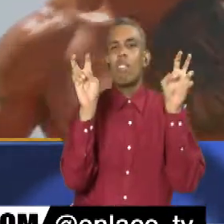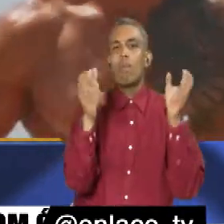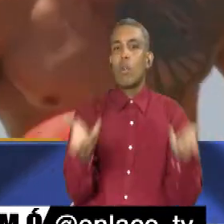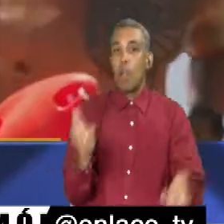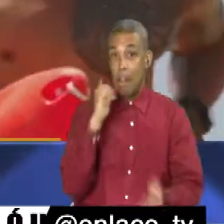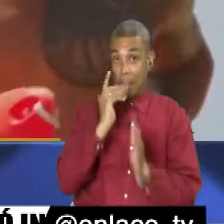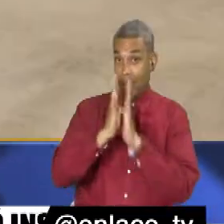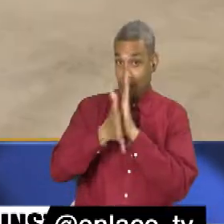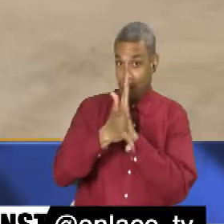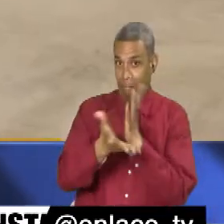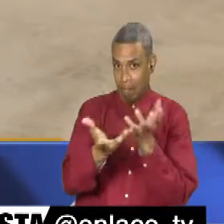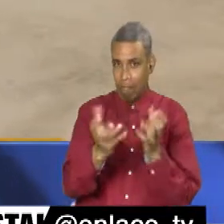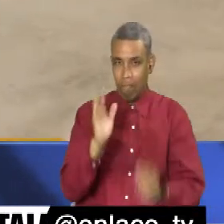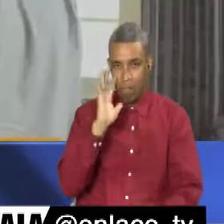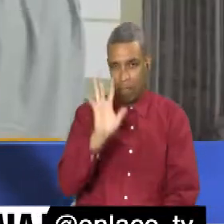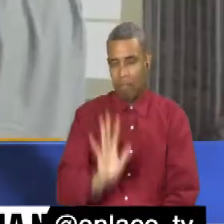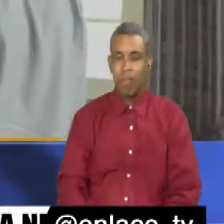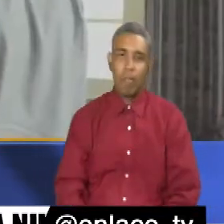semana con Puente Festivo.